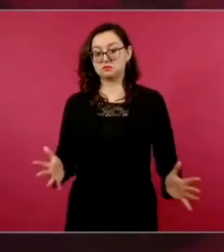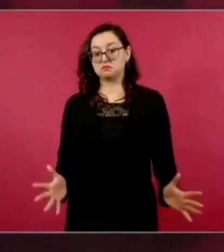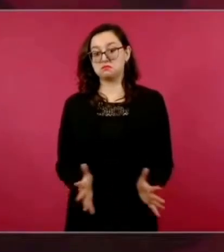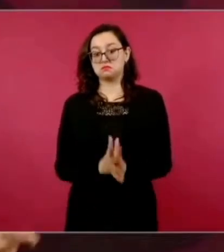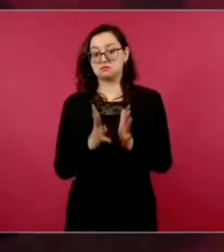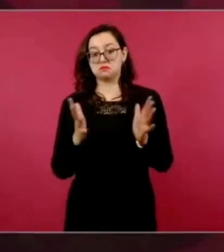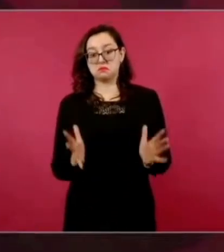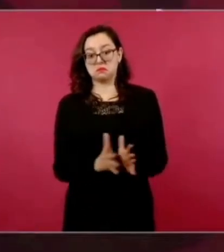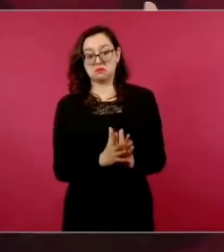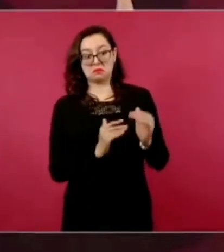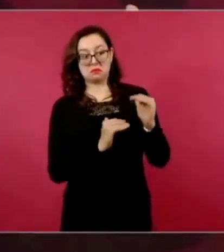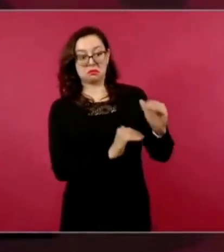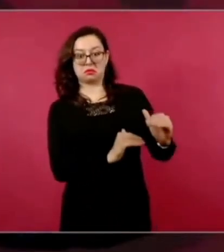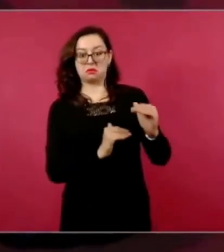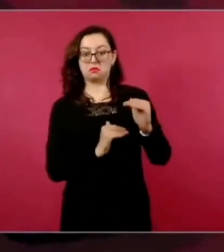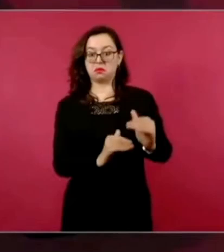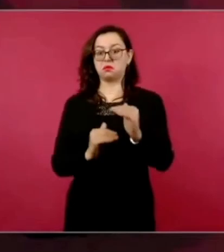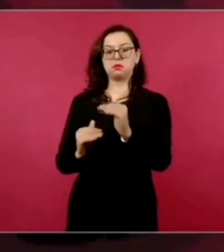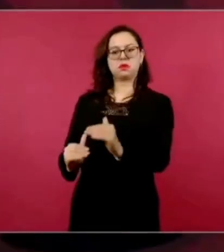Si acaso